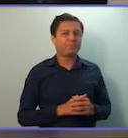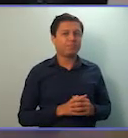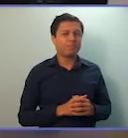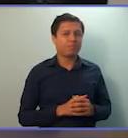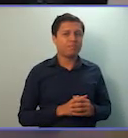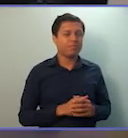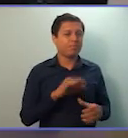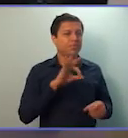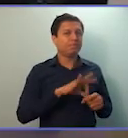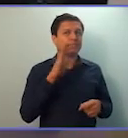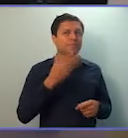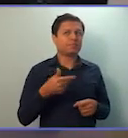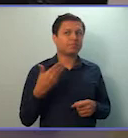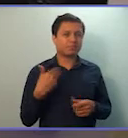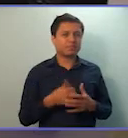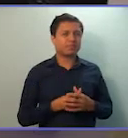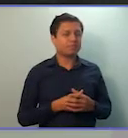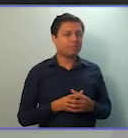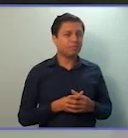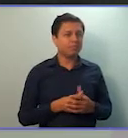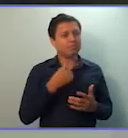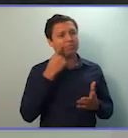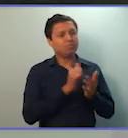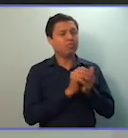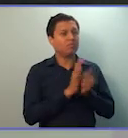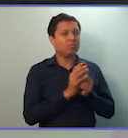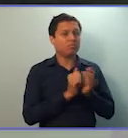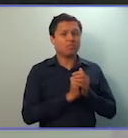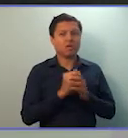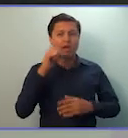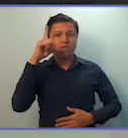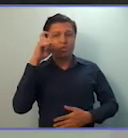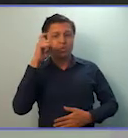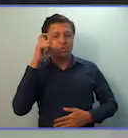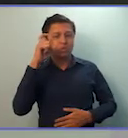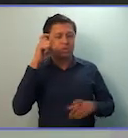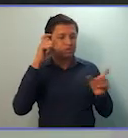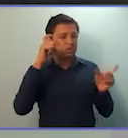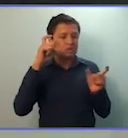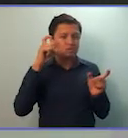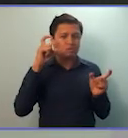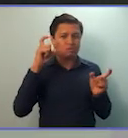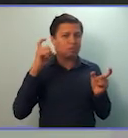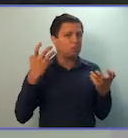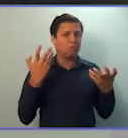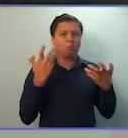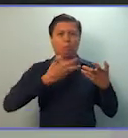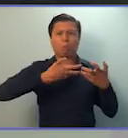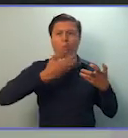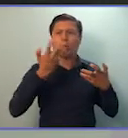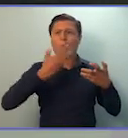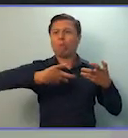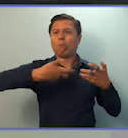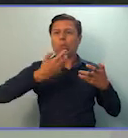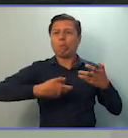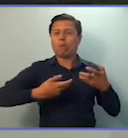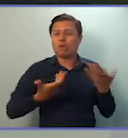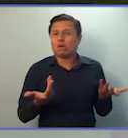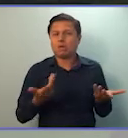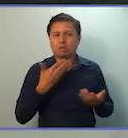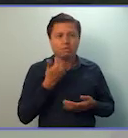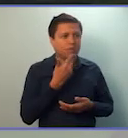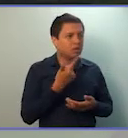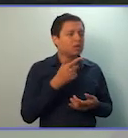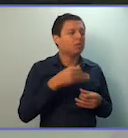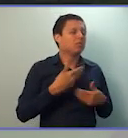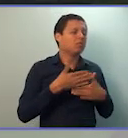elecciones anteriores habían problemas que no conseguían la fotografía con el ciudadano votante bernabé y creo que es